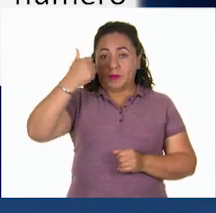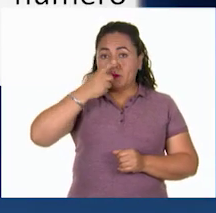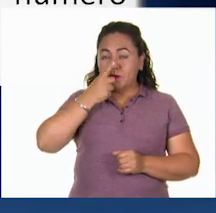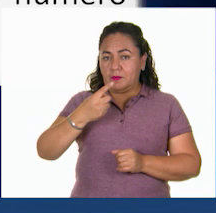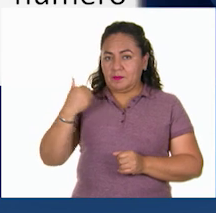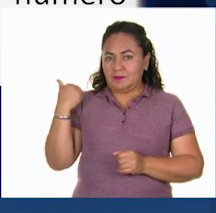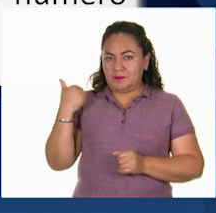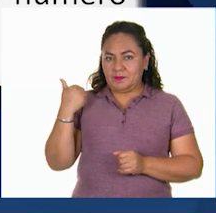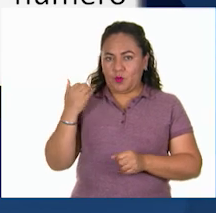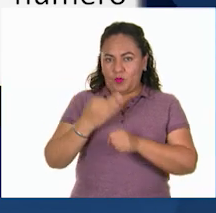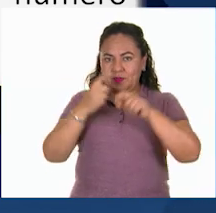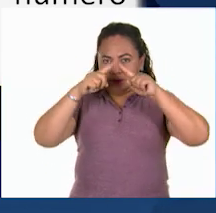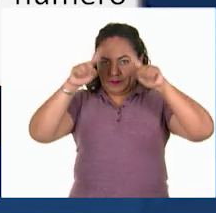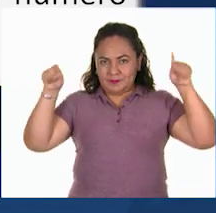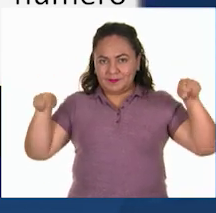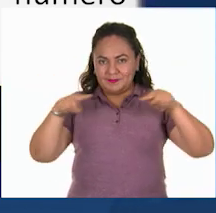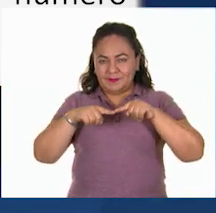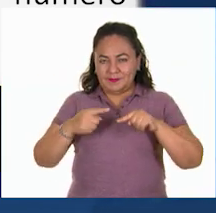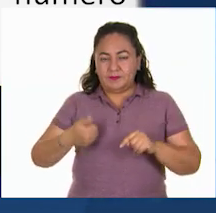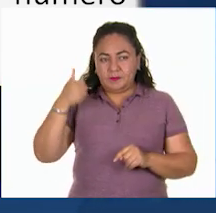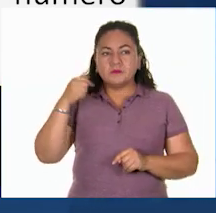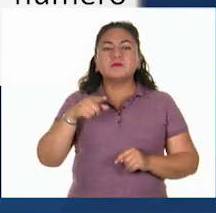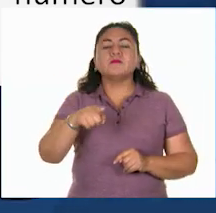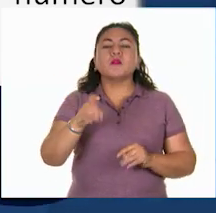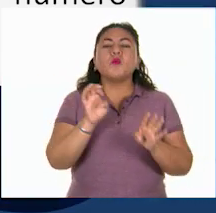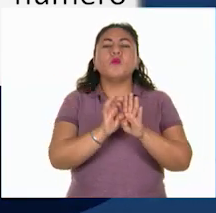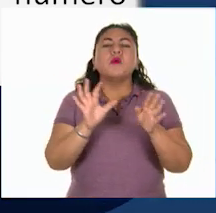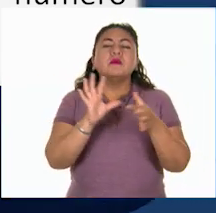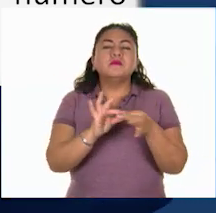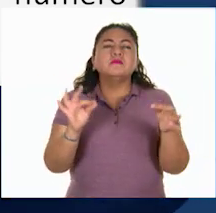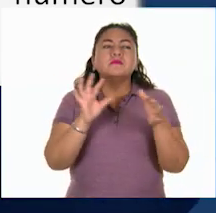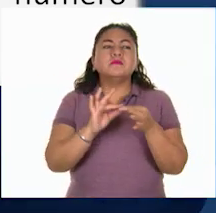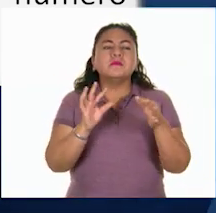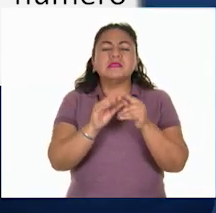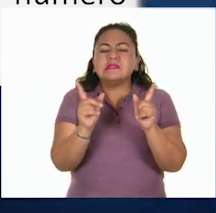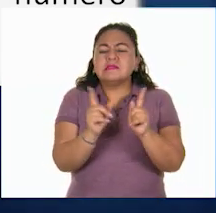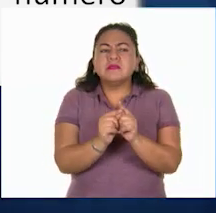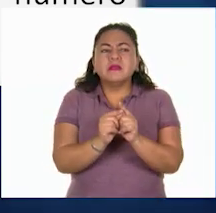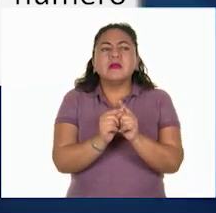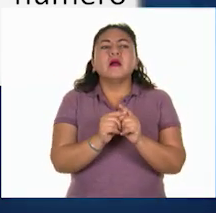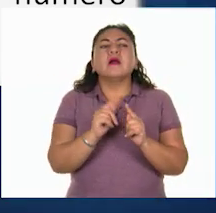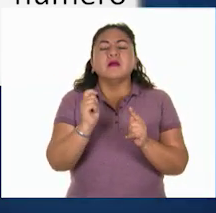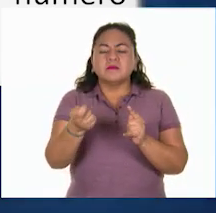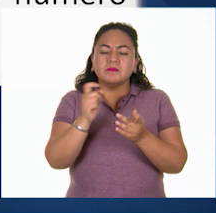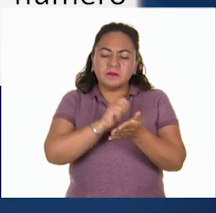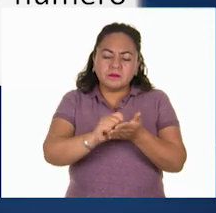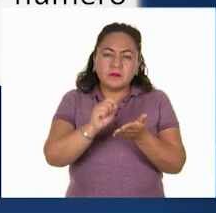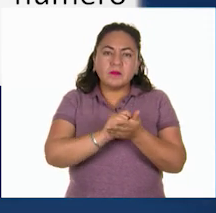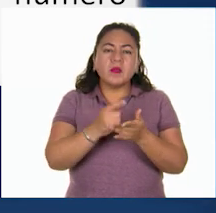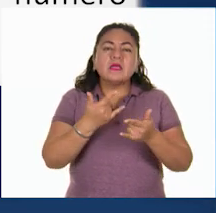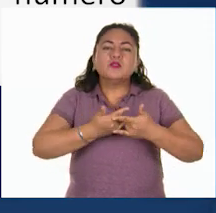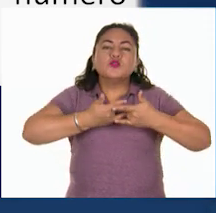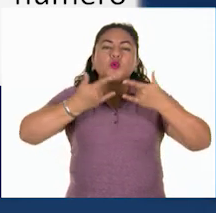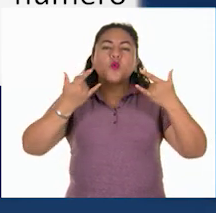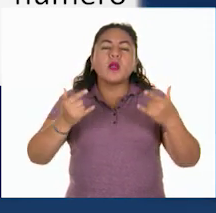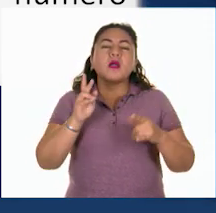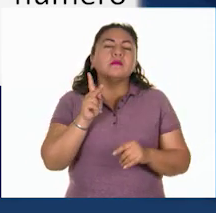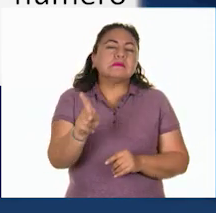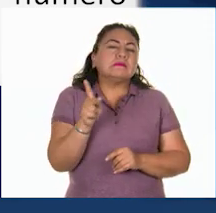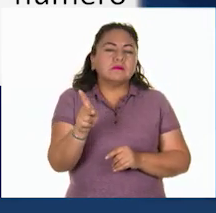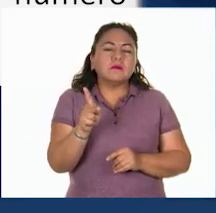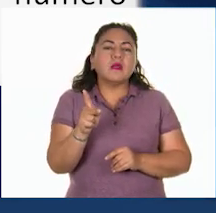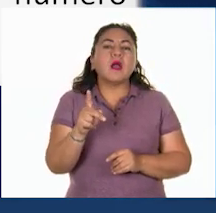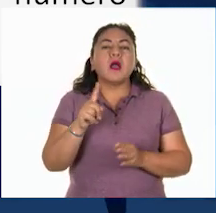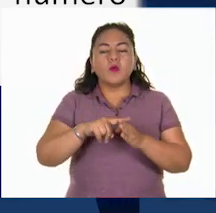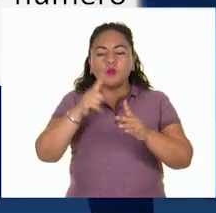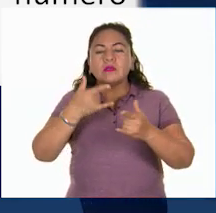así, como lo están viendo en pantalla. Narración breve, oral o escrita en la que se relata una historia de ficción que se enfoca